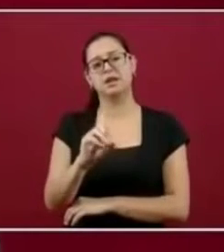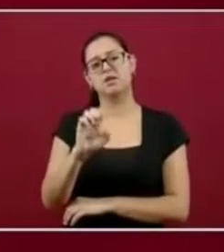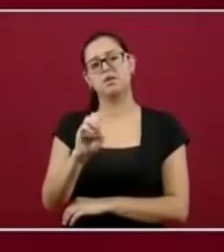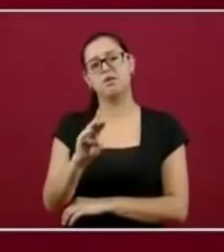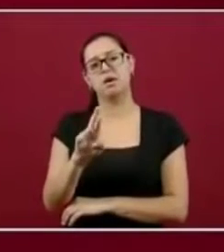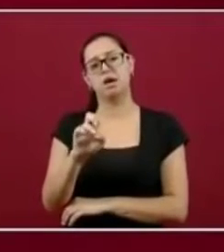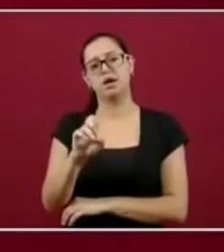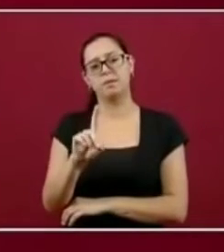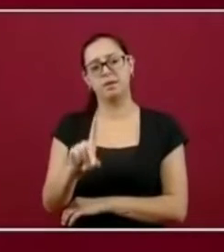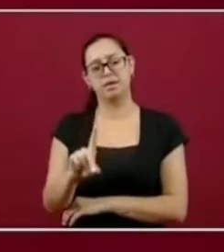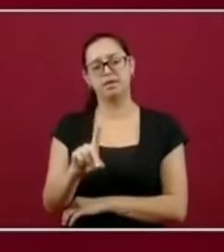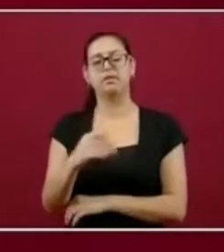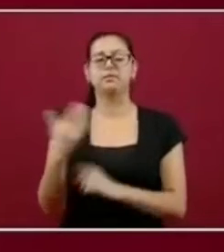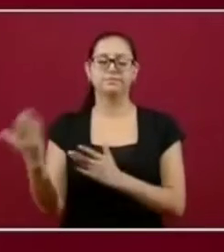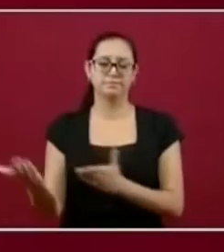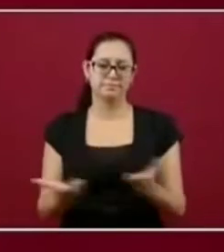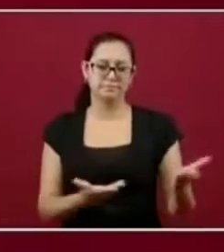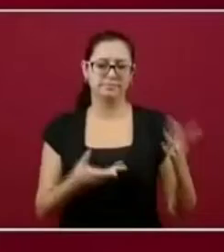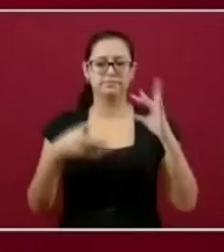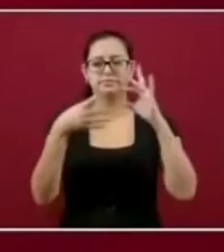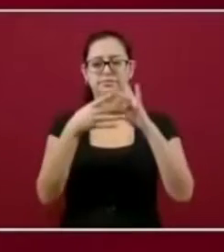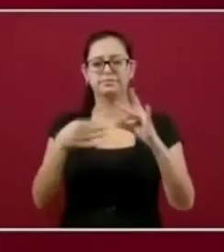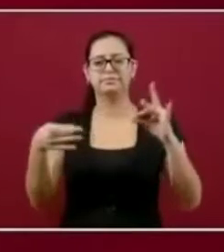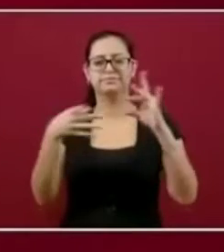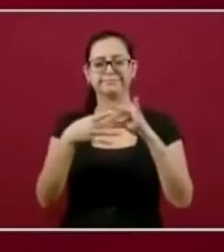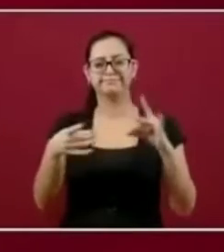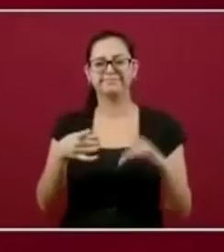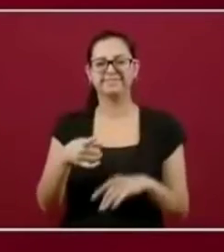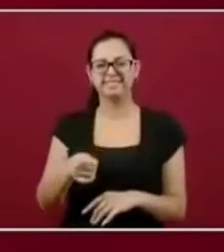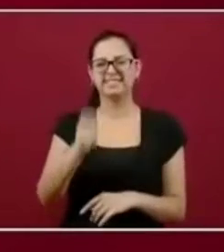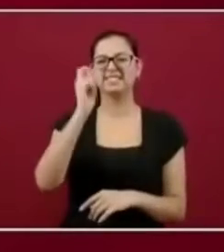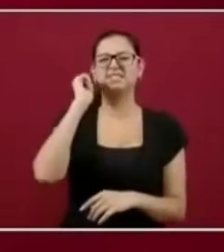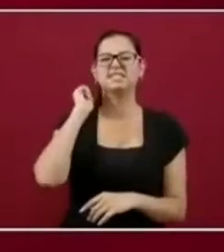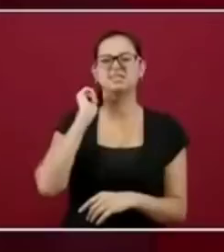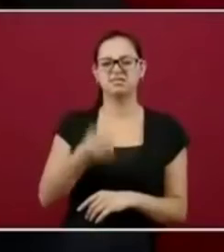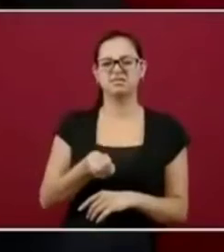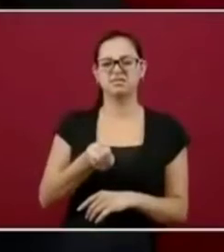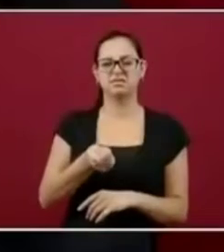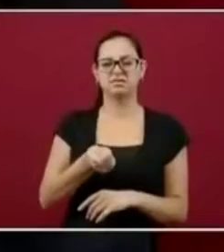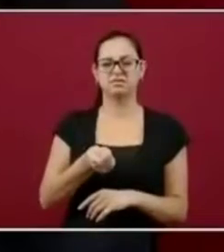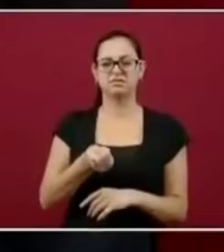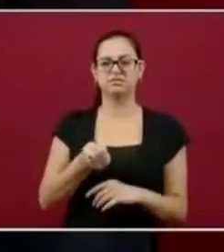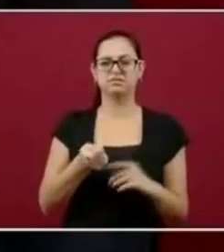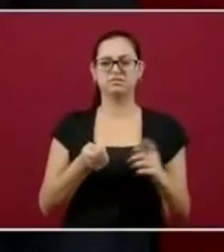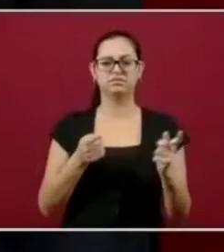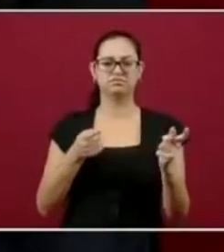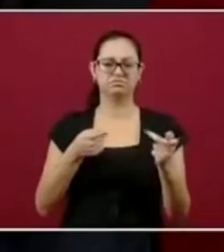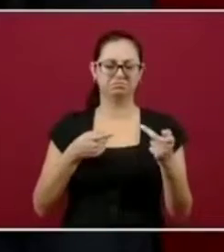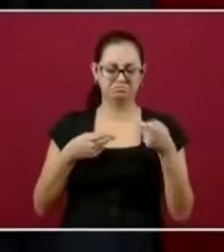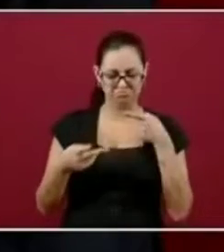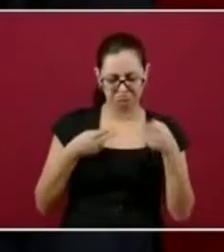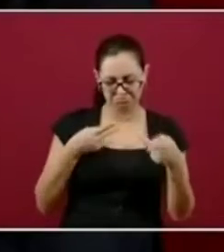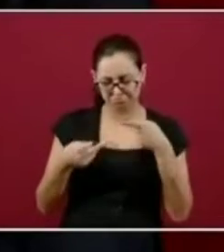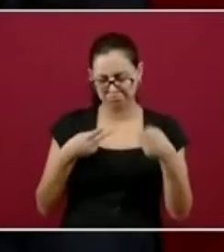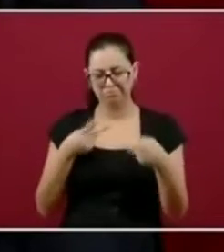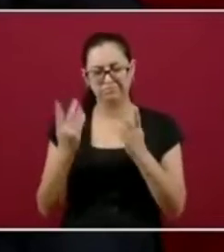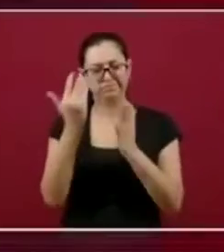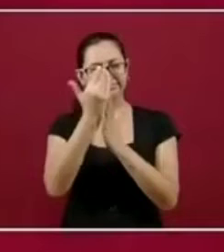a explicarles en qué consiste el plan